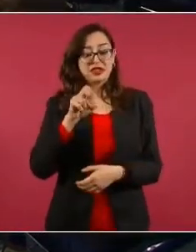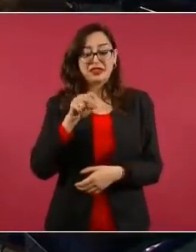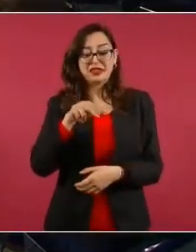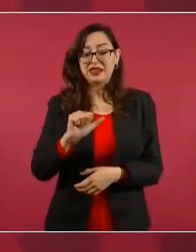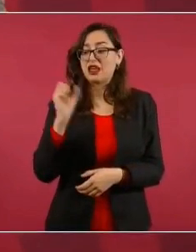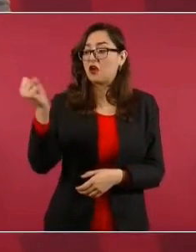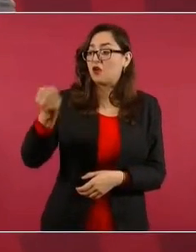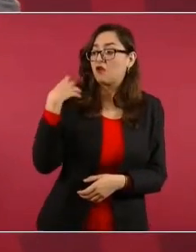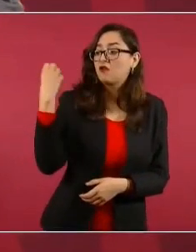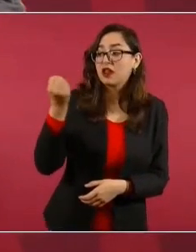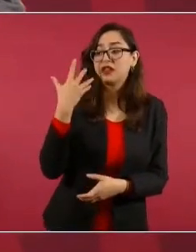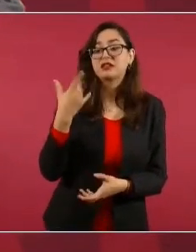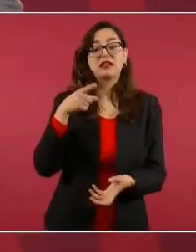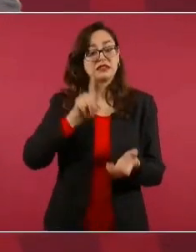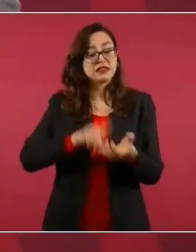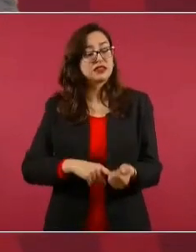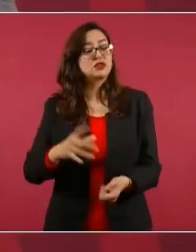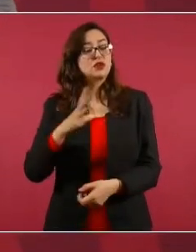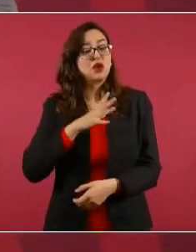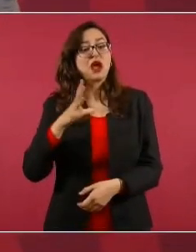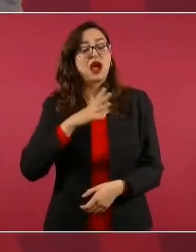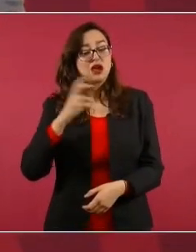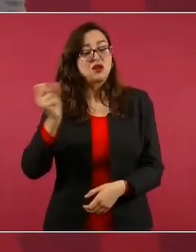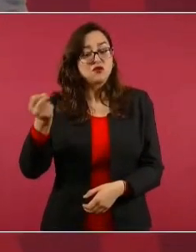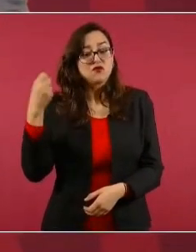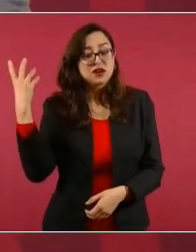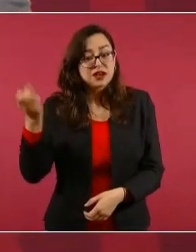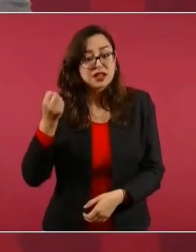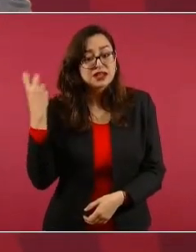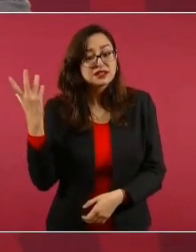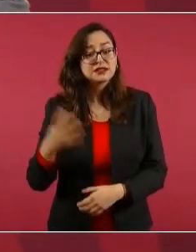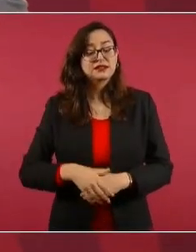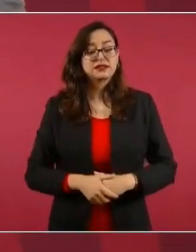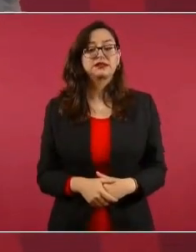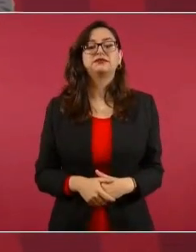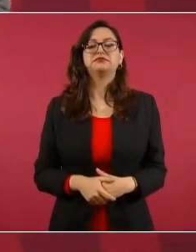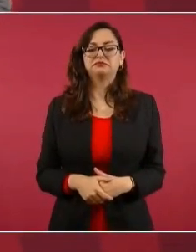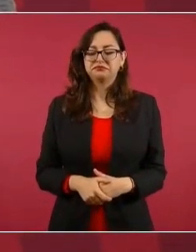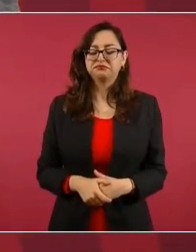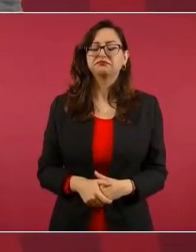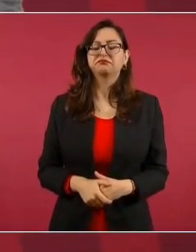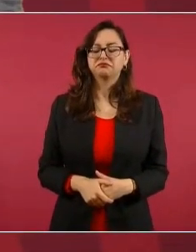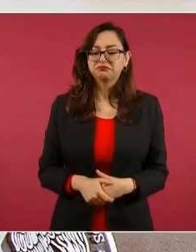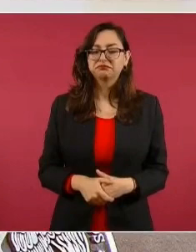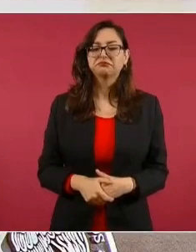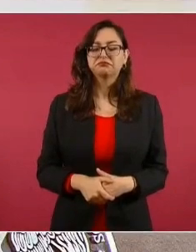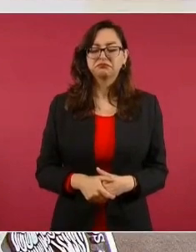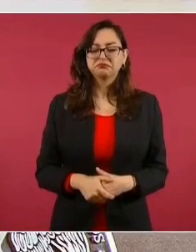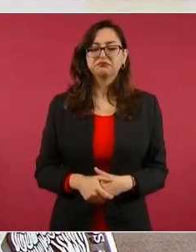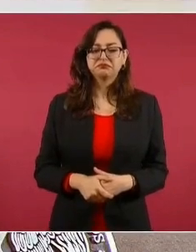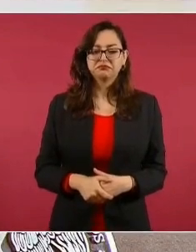pero en la Sedena hay un